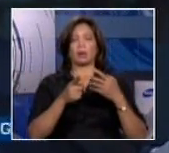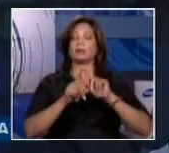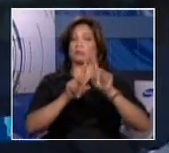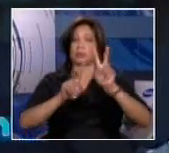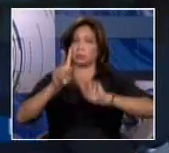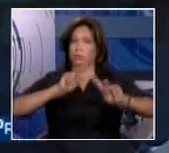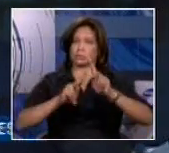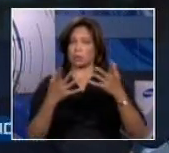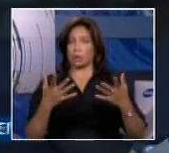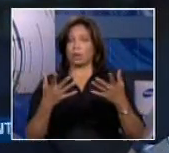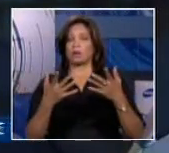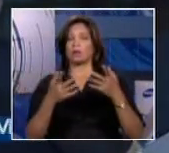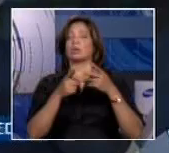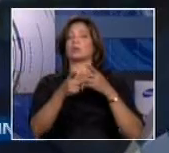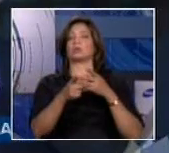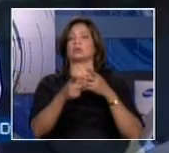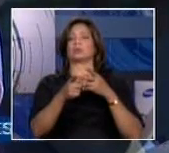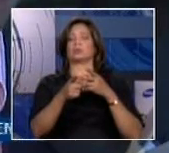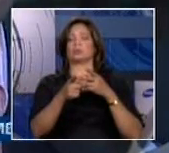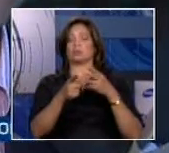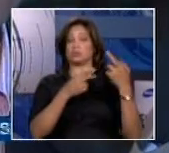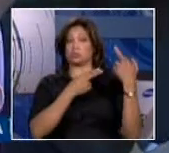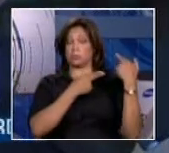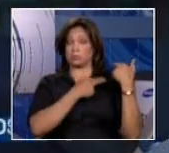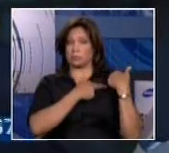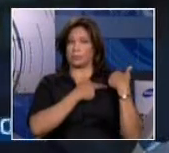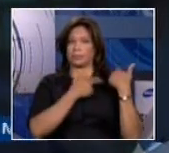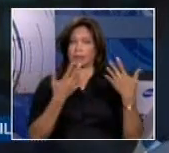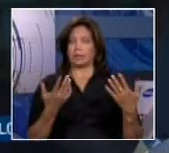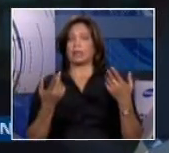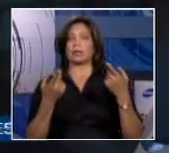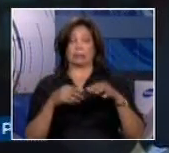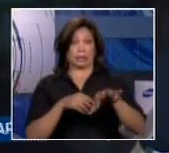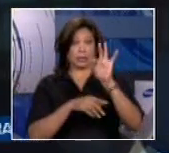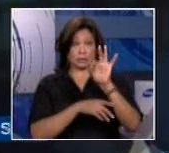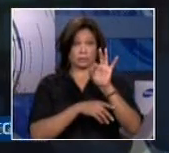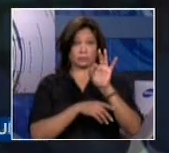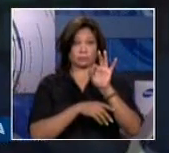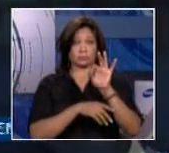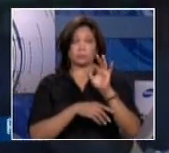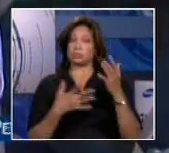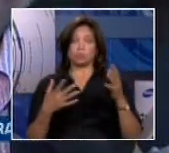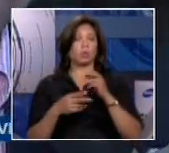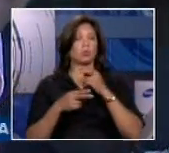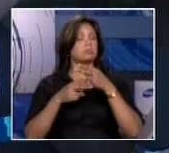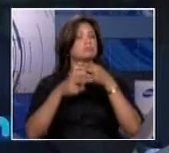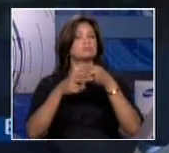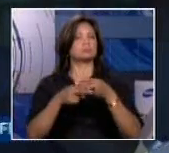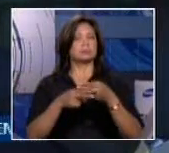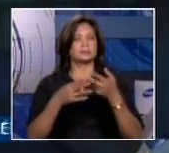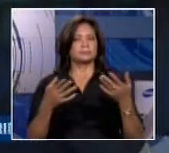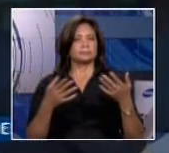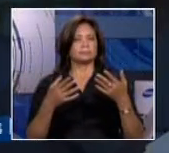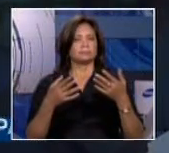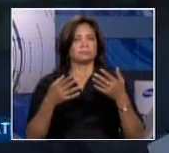varias personas de lo que él en su función, de lo que él descubrió. No lo vamos a mencionar. Entre ellos los